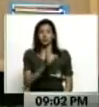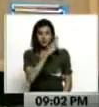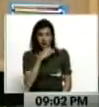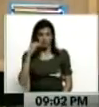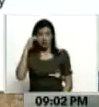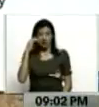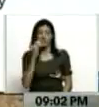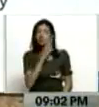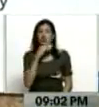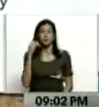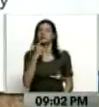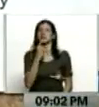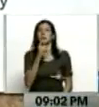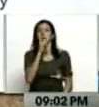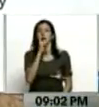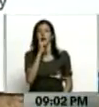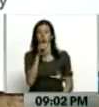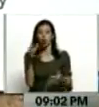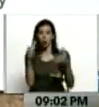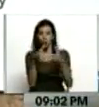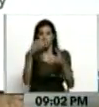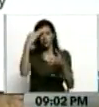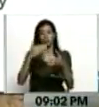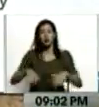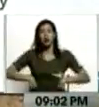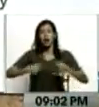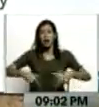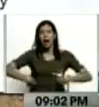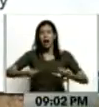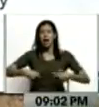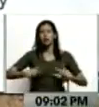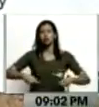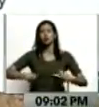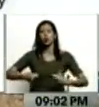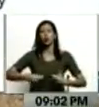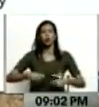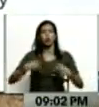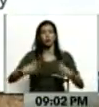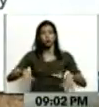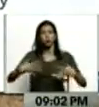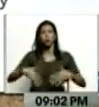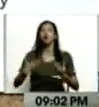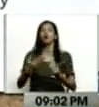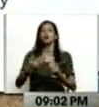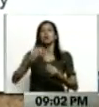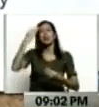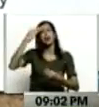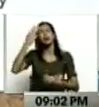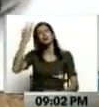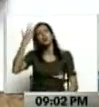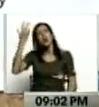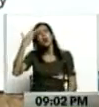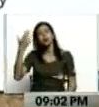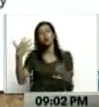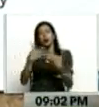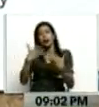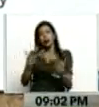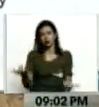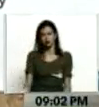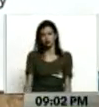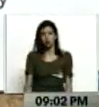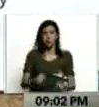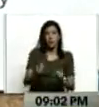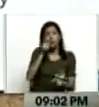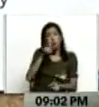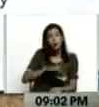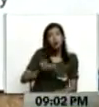Ah Enrique capriles maduro y cúpula militar gastan millones en su guerra imaginaria mientras los soldados de la patria